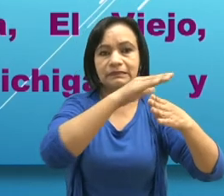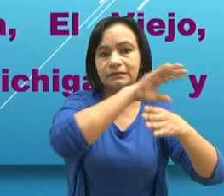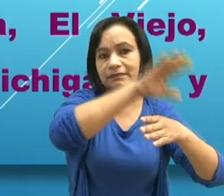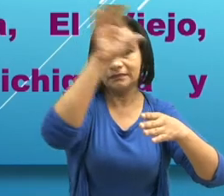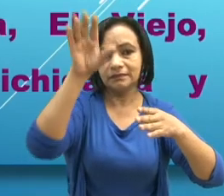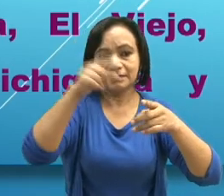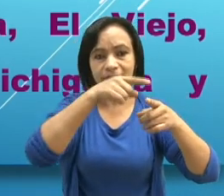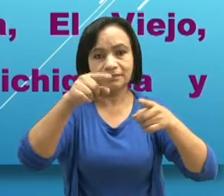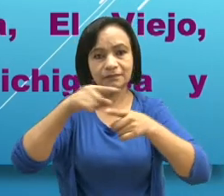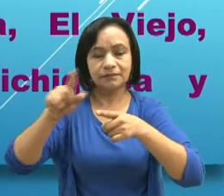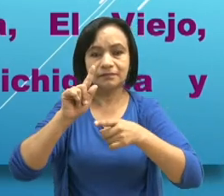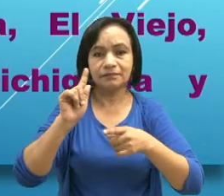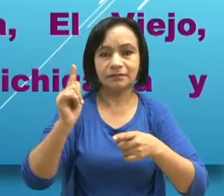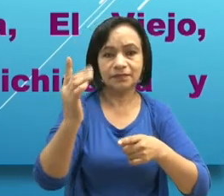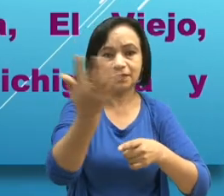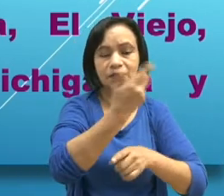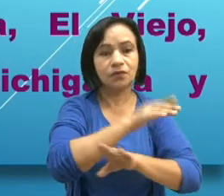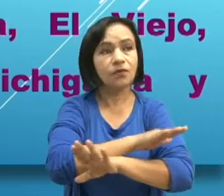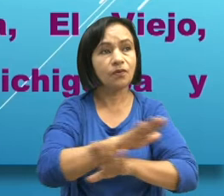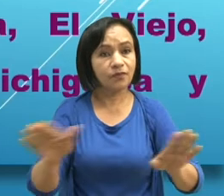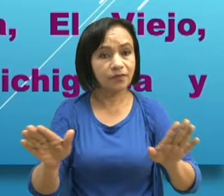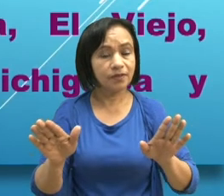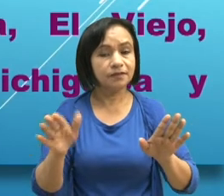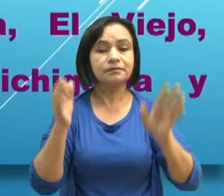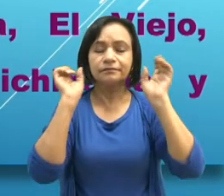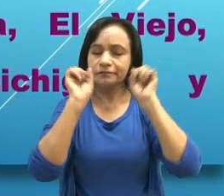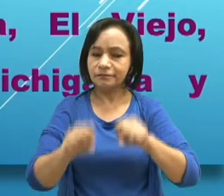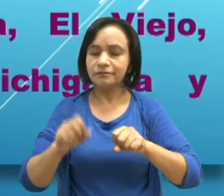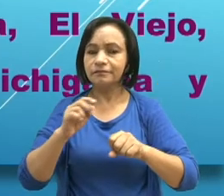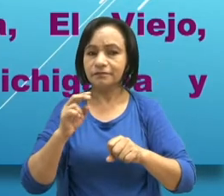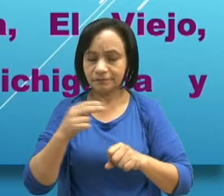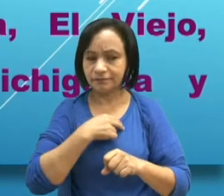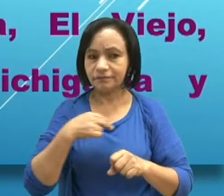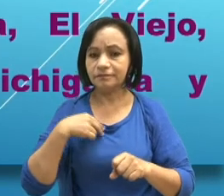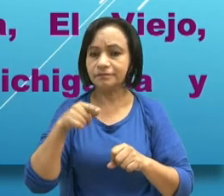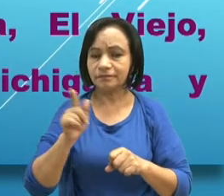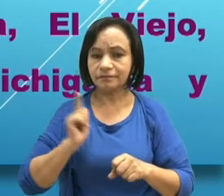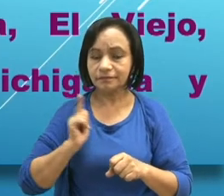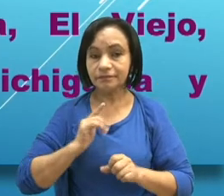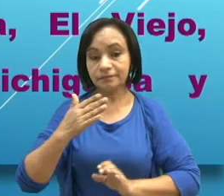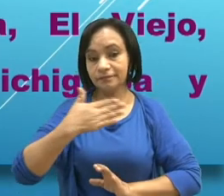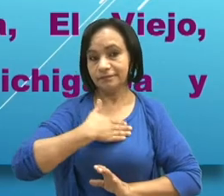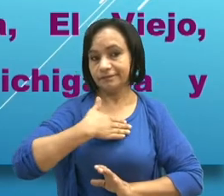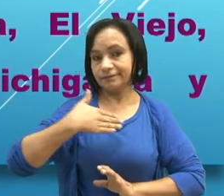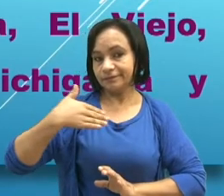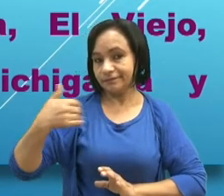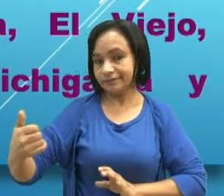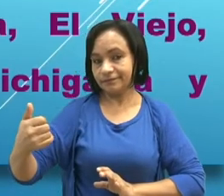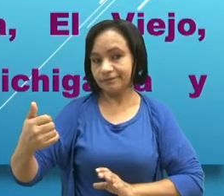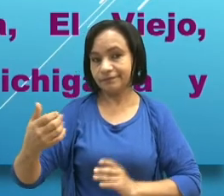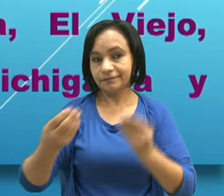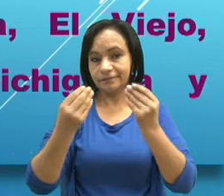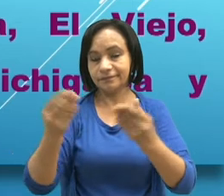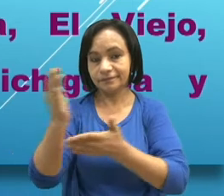finalicen todos, ¿verdad?, todos esos, estaríamos en capacidad nosotros de haberle ya sea mejorado el servicio o en muchos